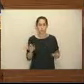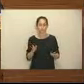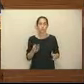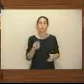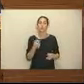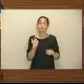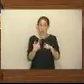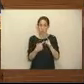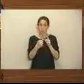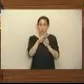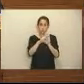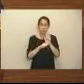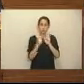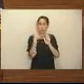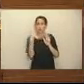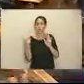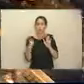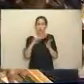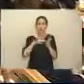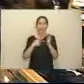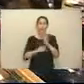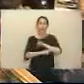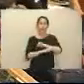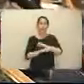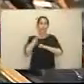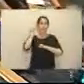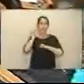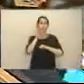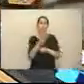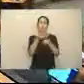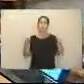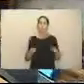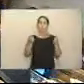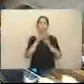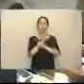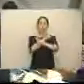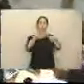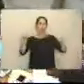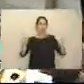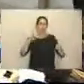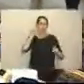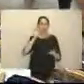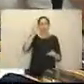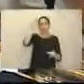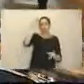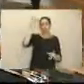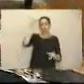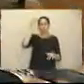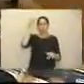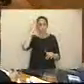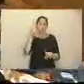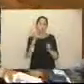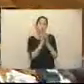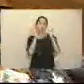Carencias que convierten a esta estrategia en un puro elemento propagandístico, en una mera declaración de intenciones que usted ha suscrito con algunos